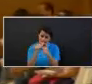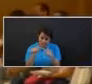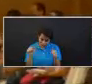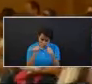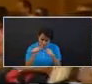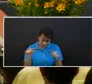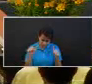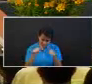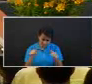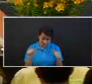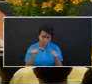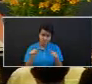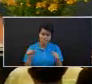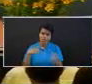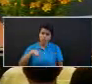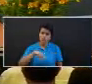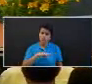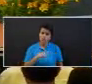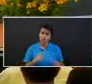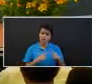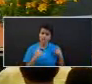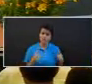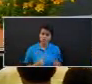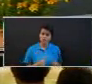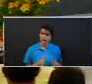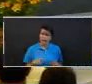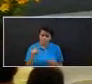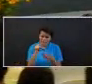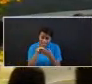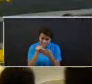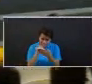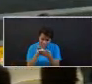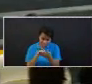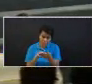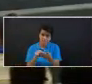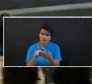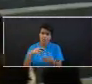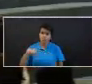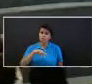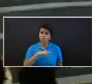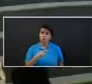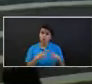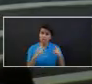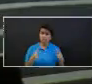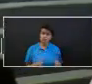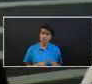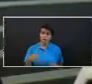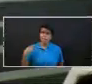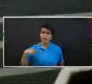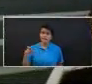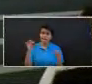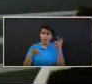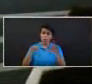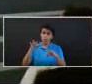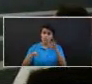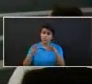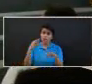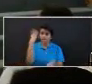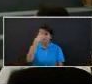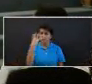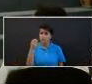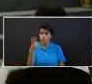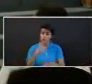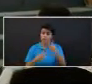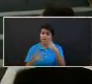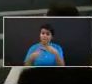para escudriñar nuestro corazón. Es para examinarnos. Es para que el juicio del Espíritu venga sobre nosotros